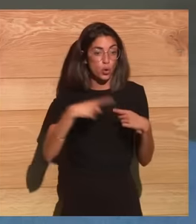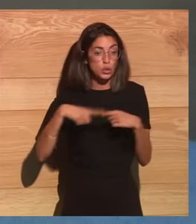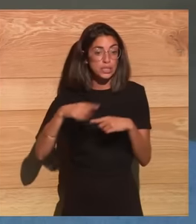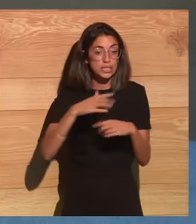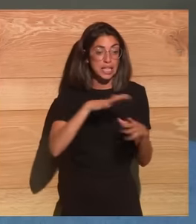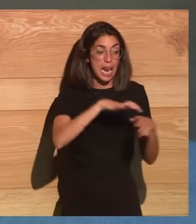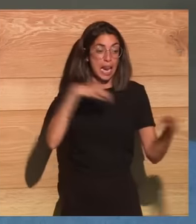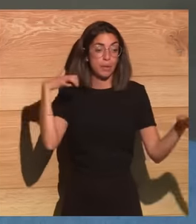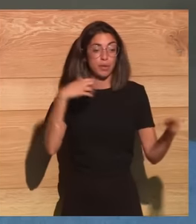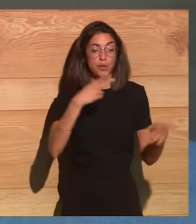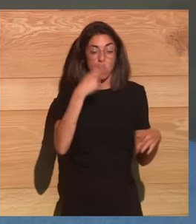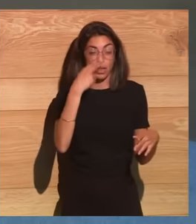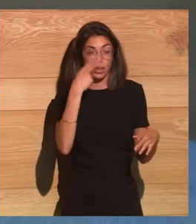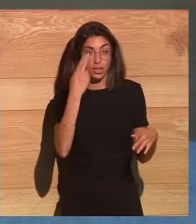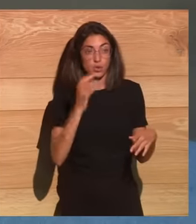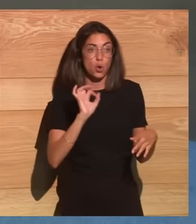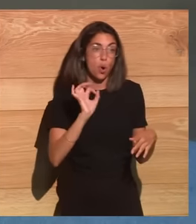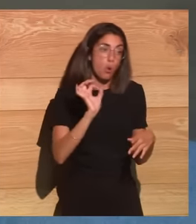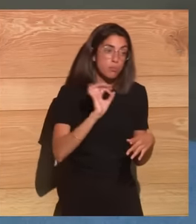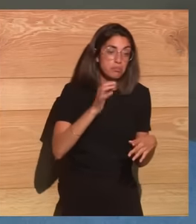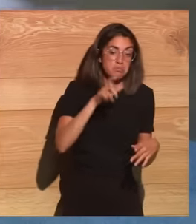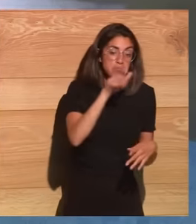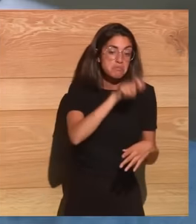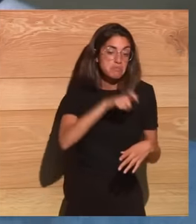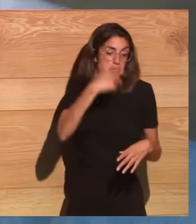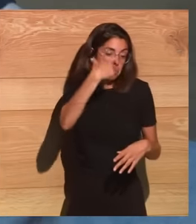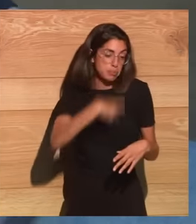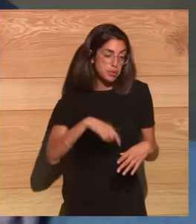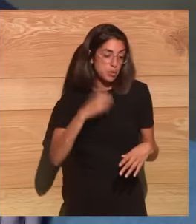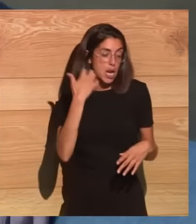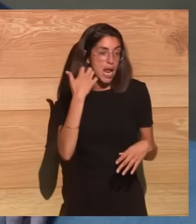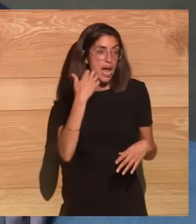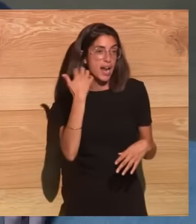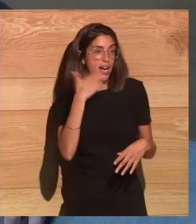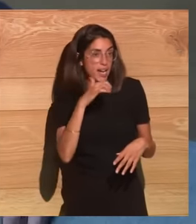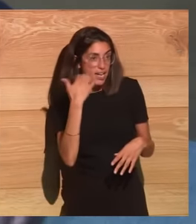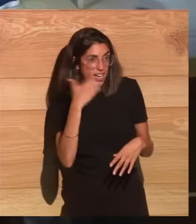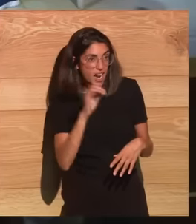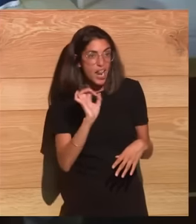un raruno o lo que sea, o un idiota.